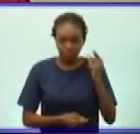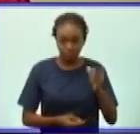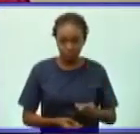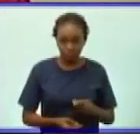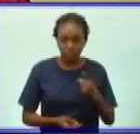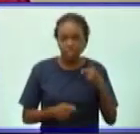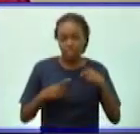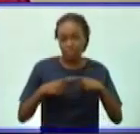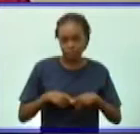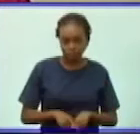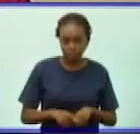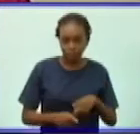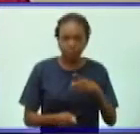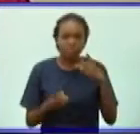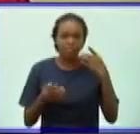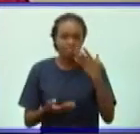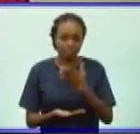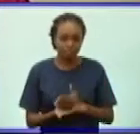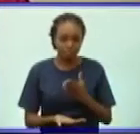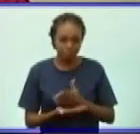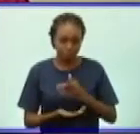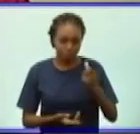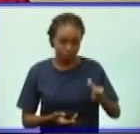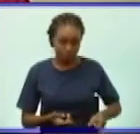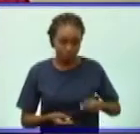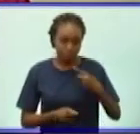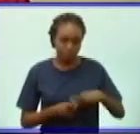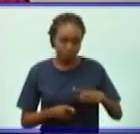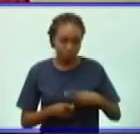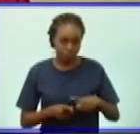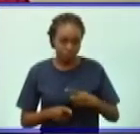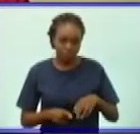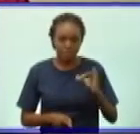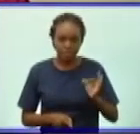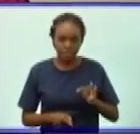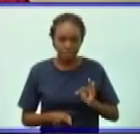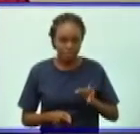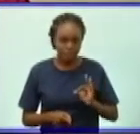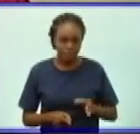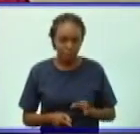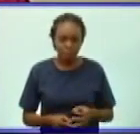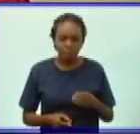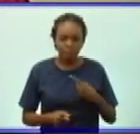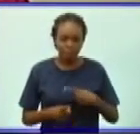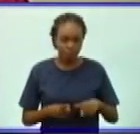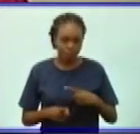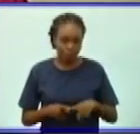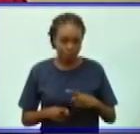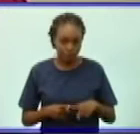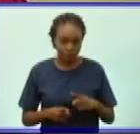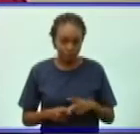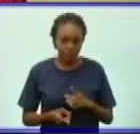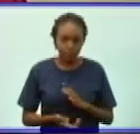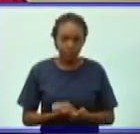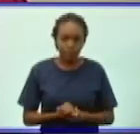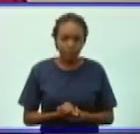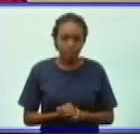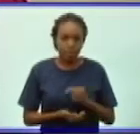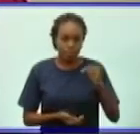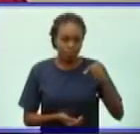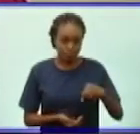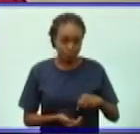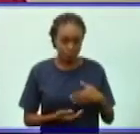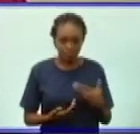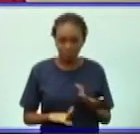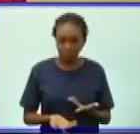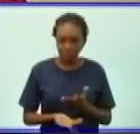aula, siempre acompañados de la explicación del fenómeno que está representado. En el encuentro de hoy vamos